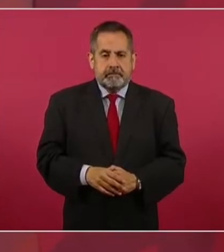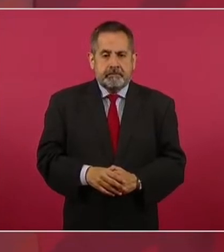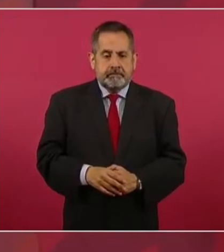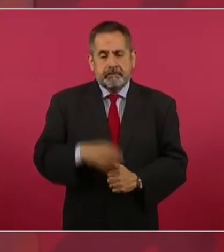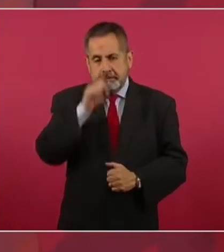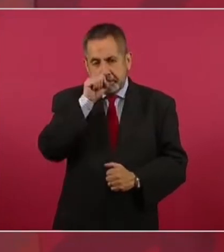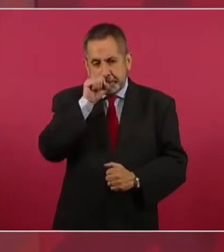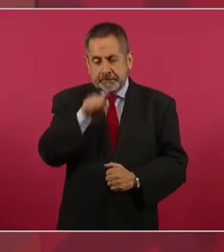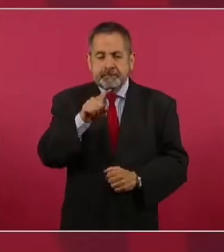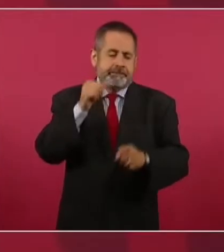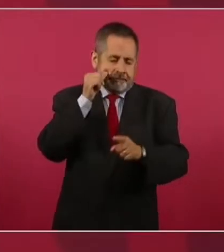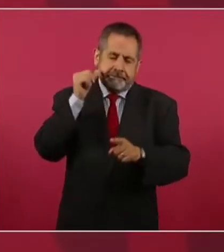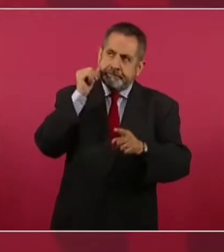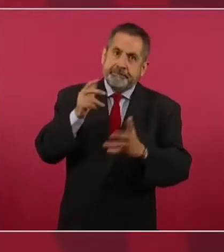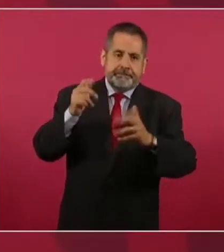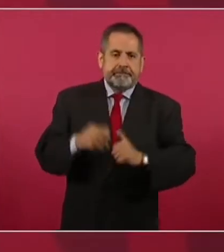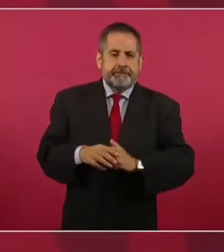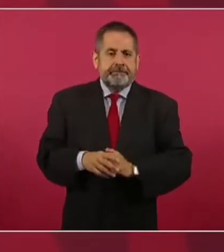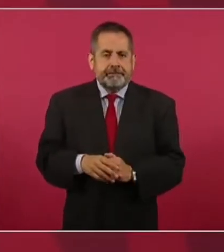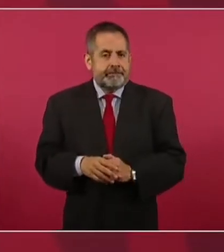Y también ayer